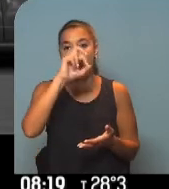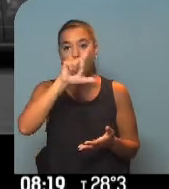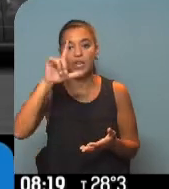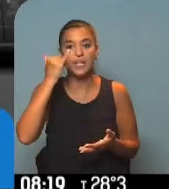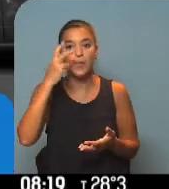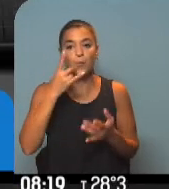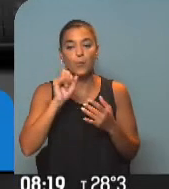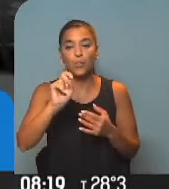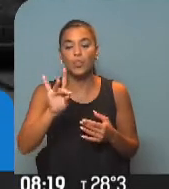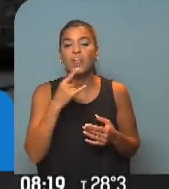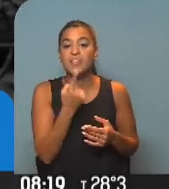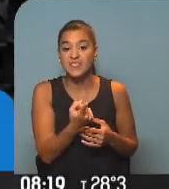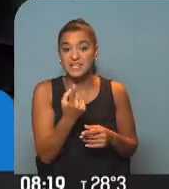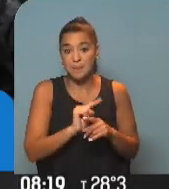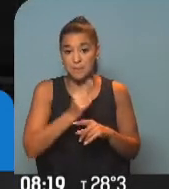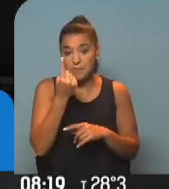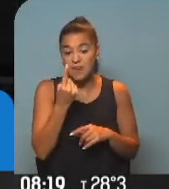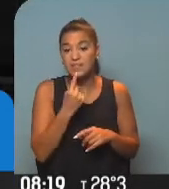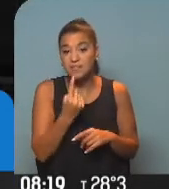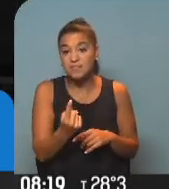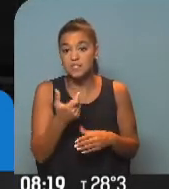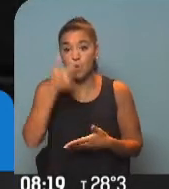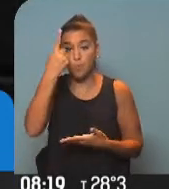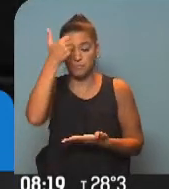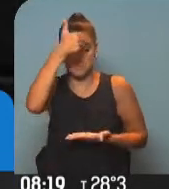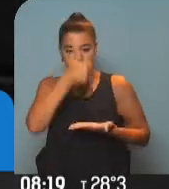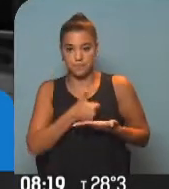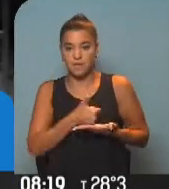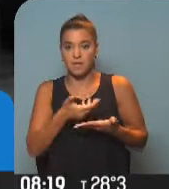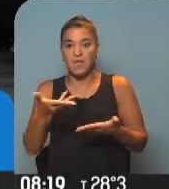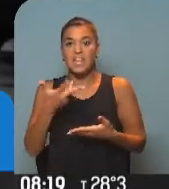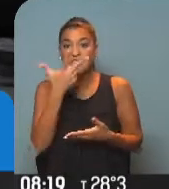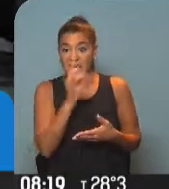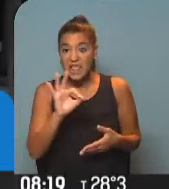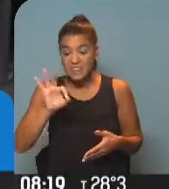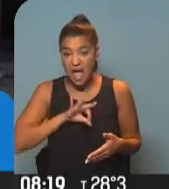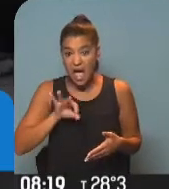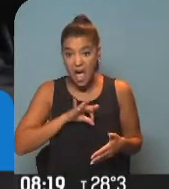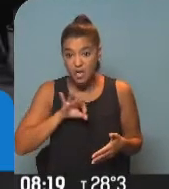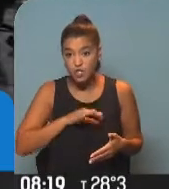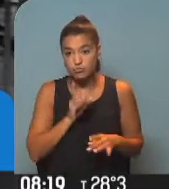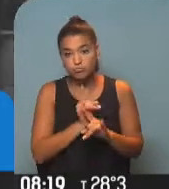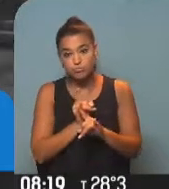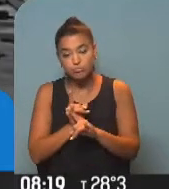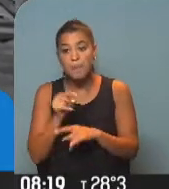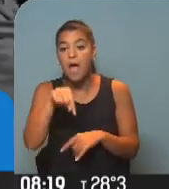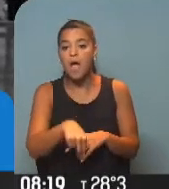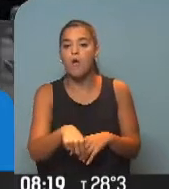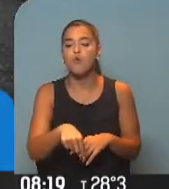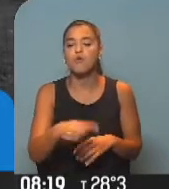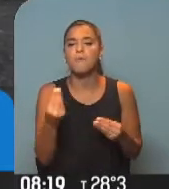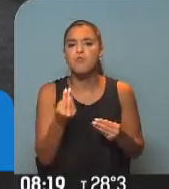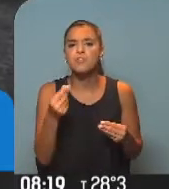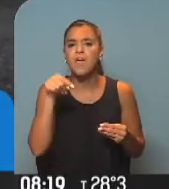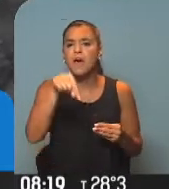cuantas particularidades. La primera, no va a haber anfitrión. Sí, en más de 30 años no pasaba esto. Y uno se pregunta, ¿por qué en